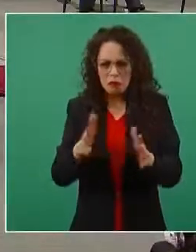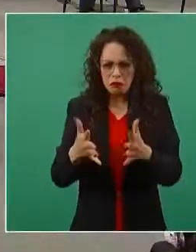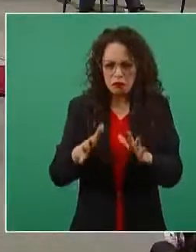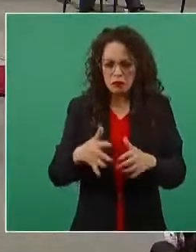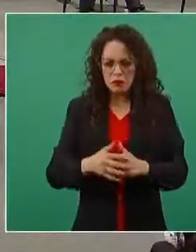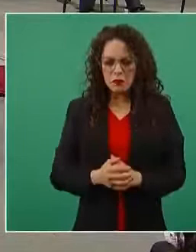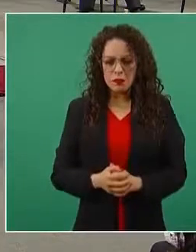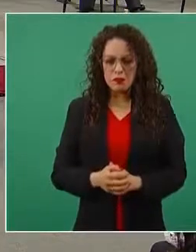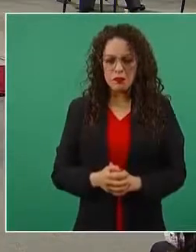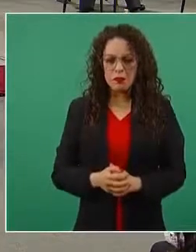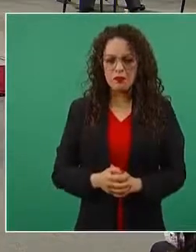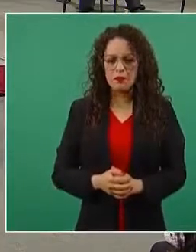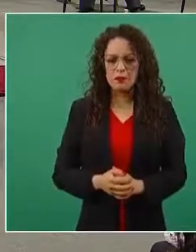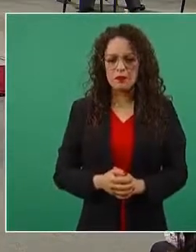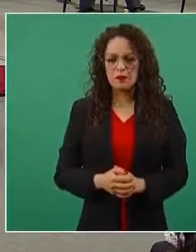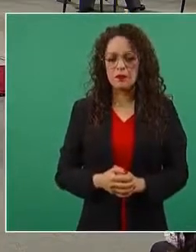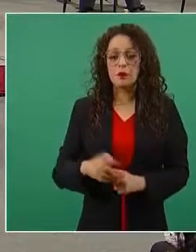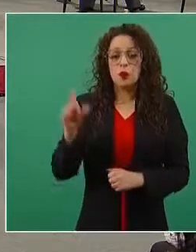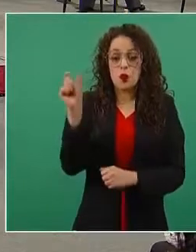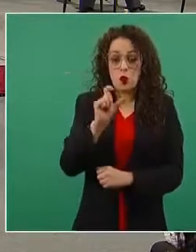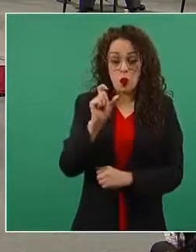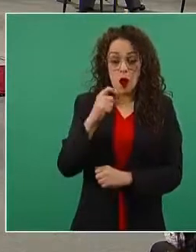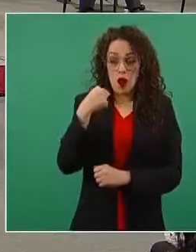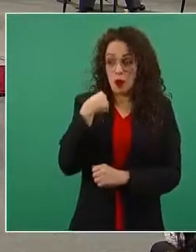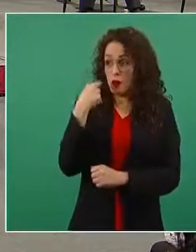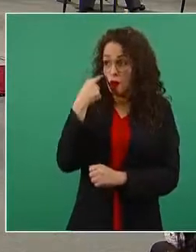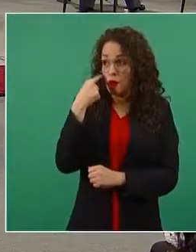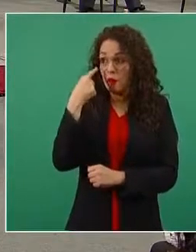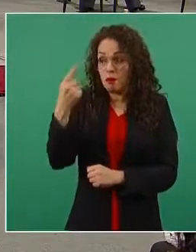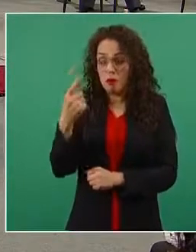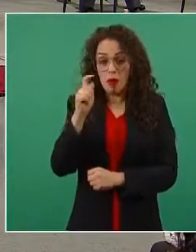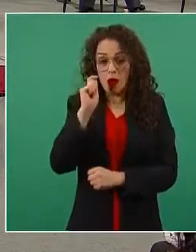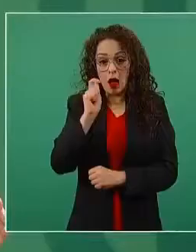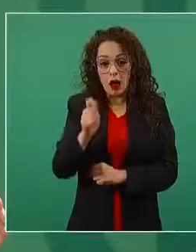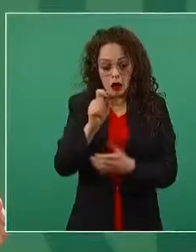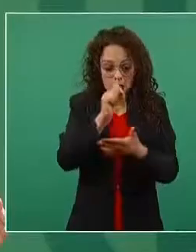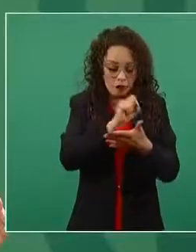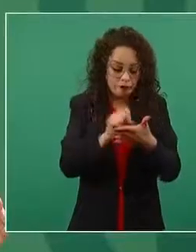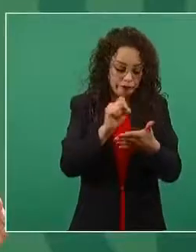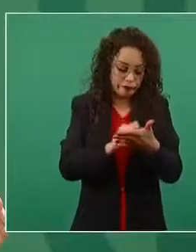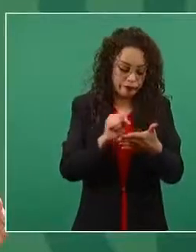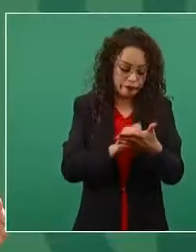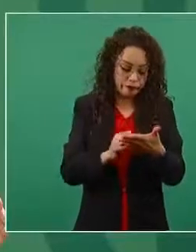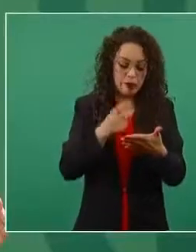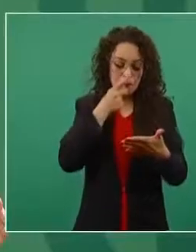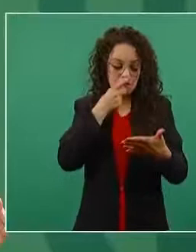Entonces, cada vez que sale un artículo del País en contra nuestra,